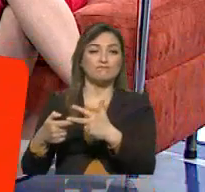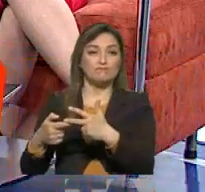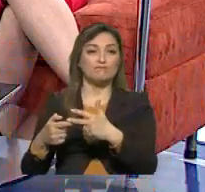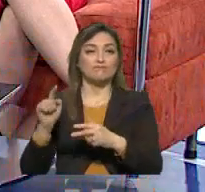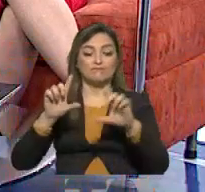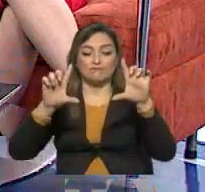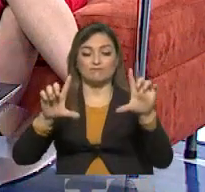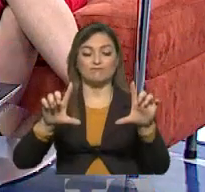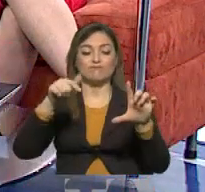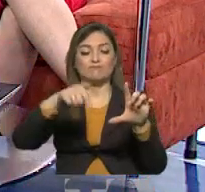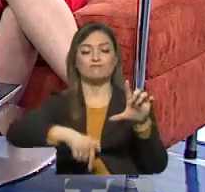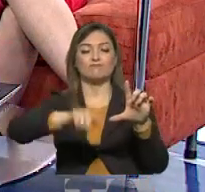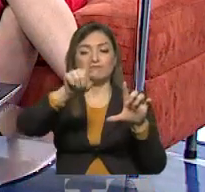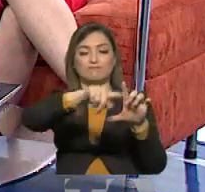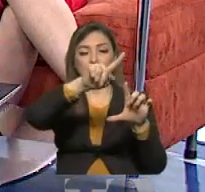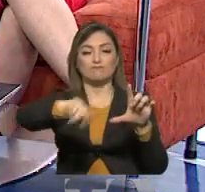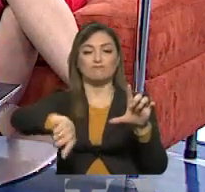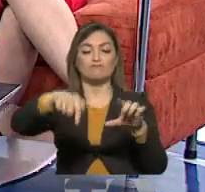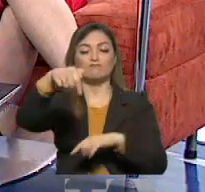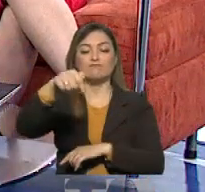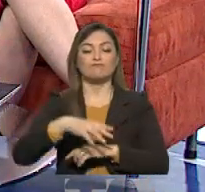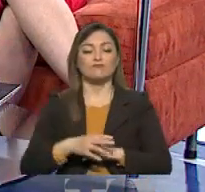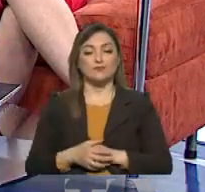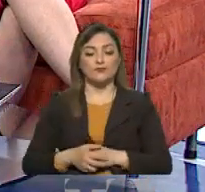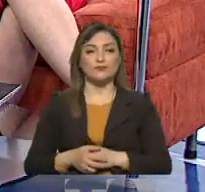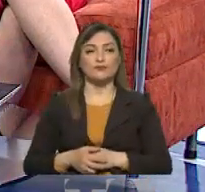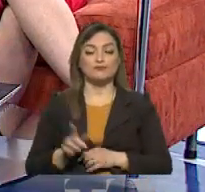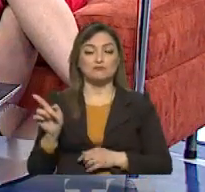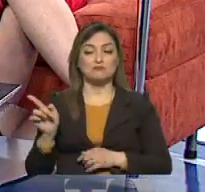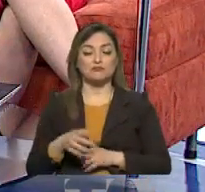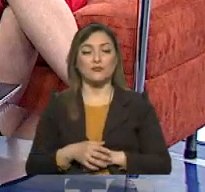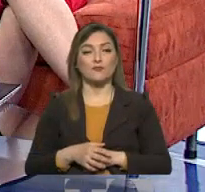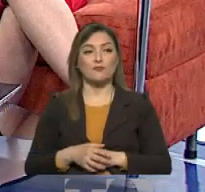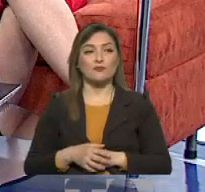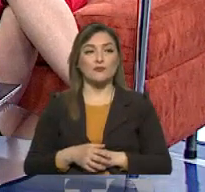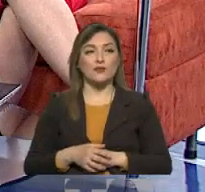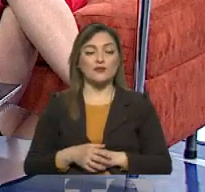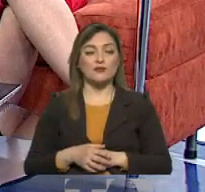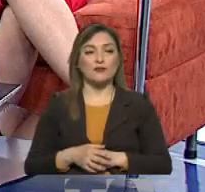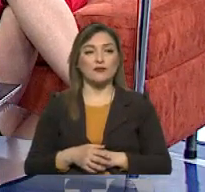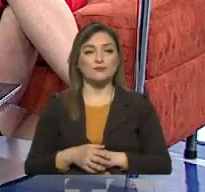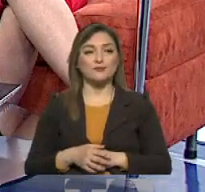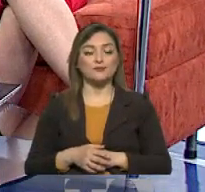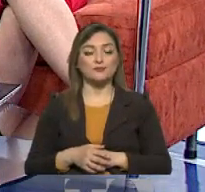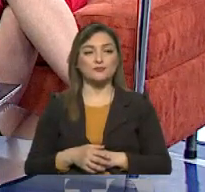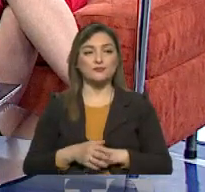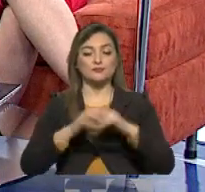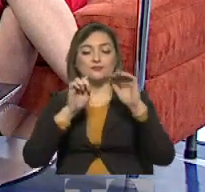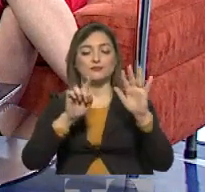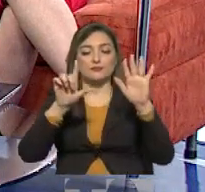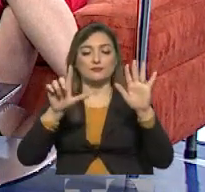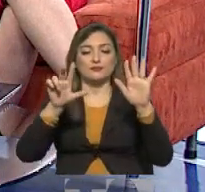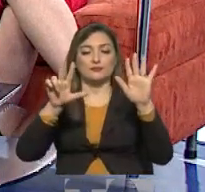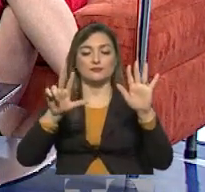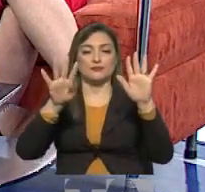nos recuerde qué vehículos no pueden circular este día en la capital. No se equivoque, hoy estamos jueves y no pueden circular los vehículos con placas